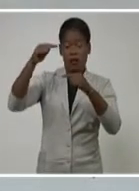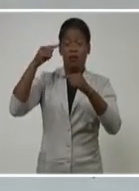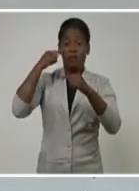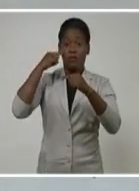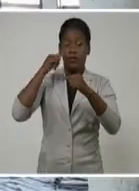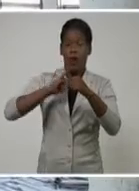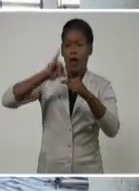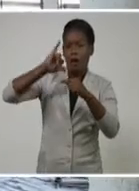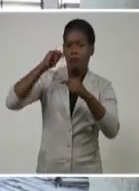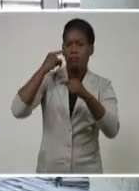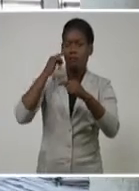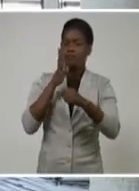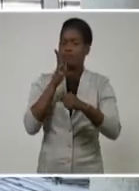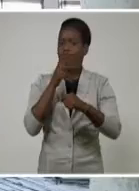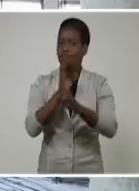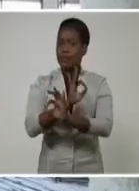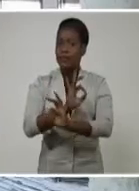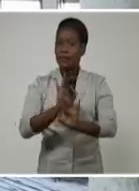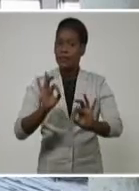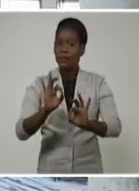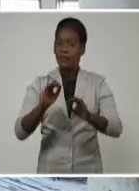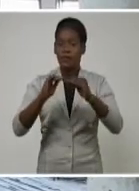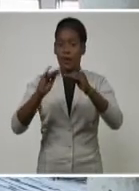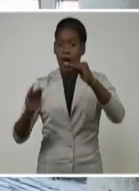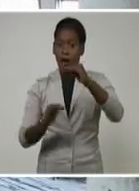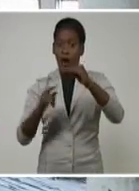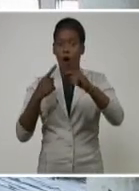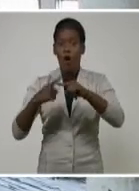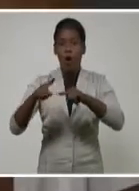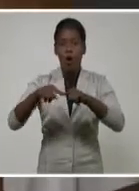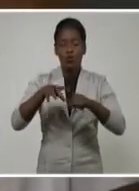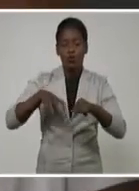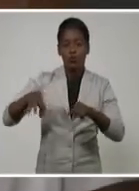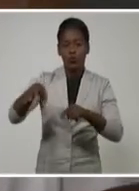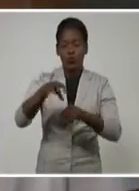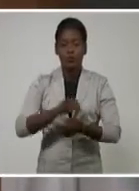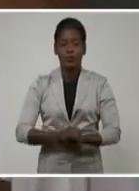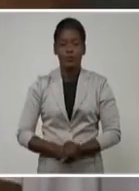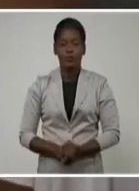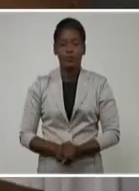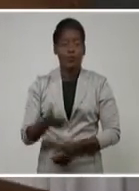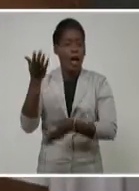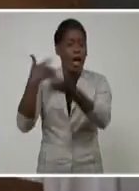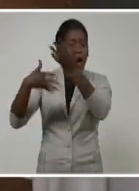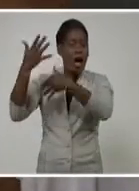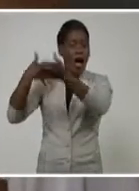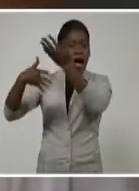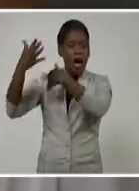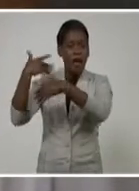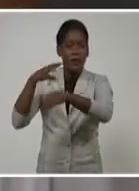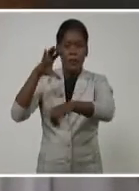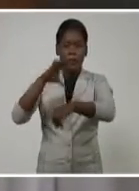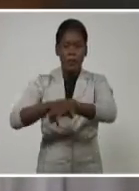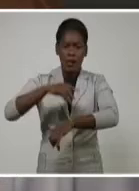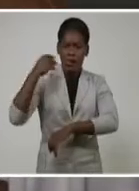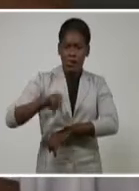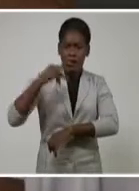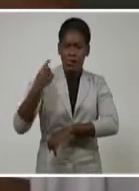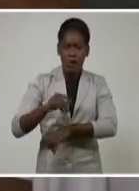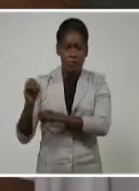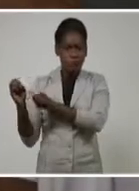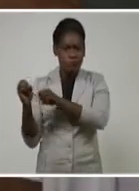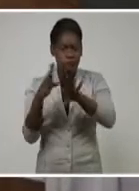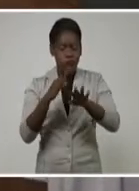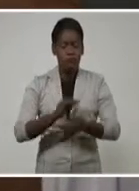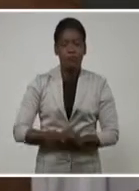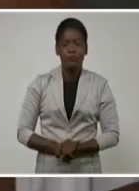de existencia ha cumplido múltiples funciones. Fue barracón de esclavos, fue alcaldía o casa consistorial, y ha